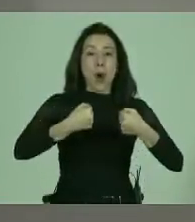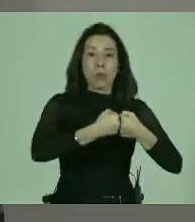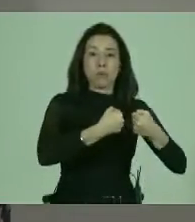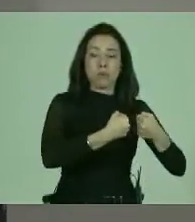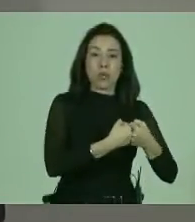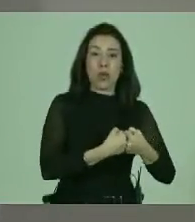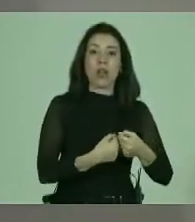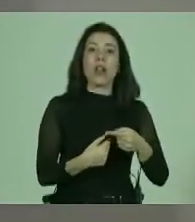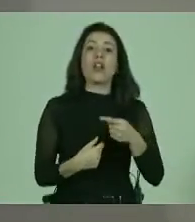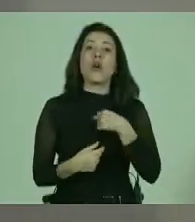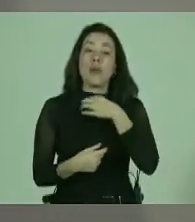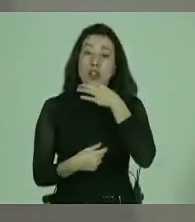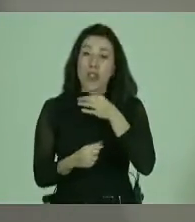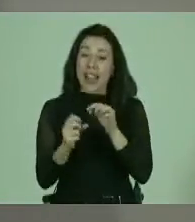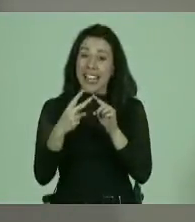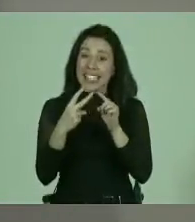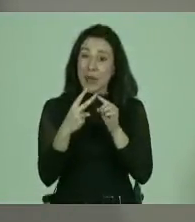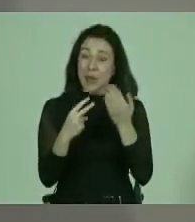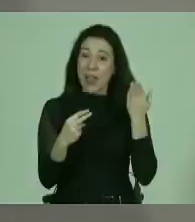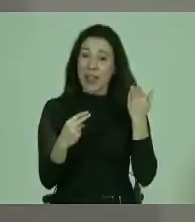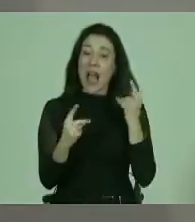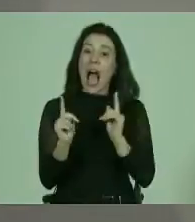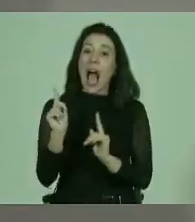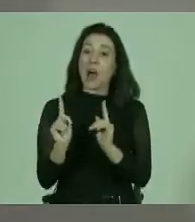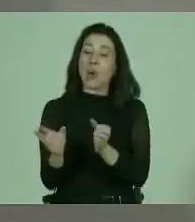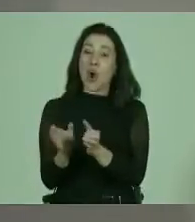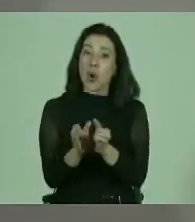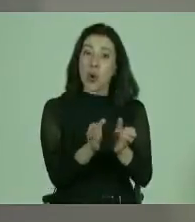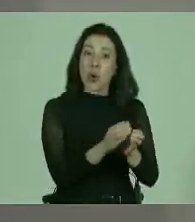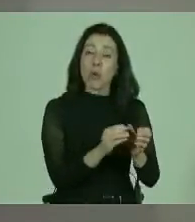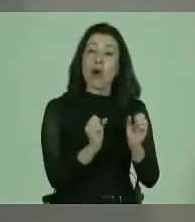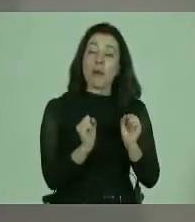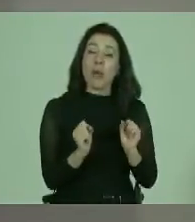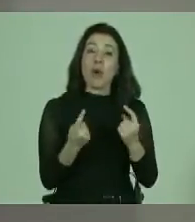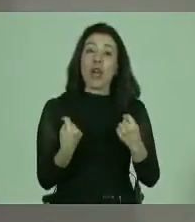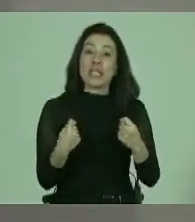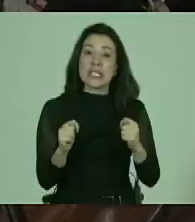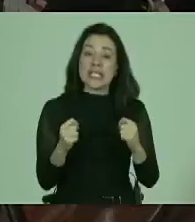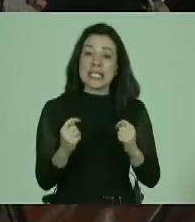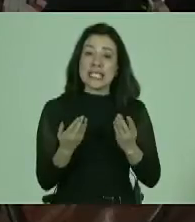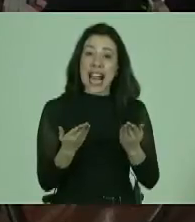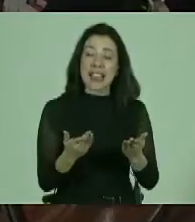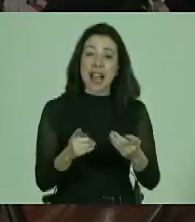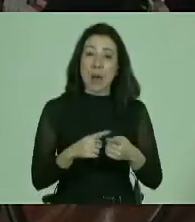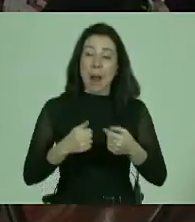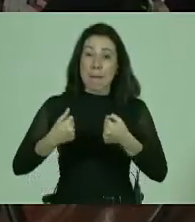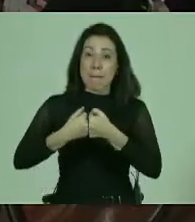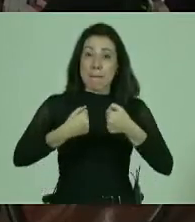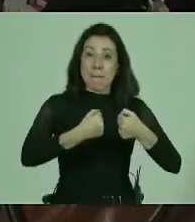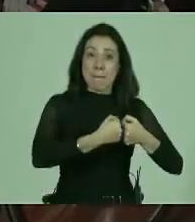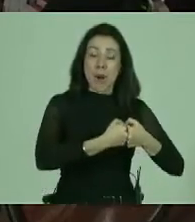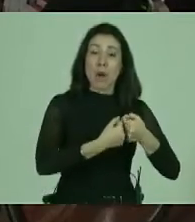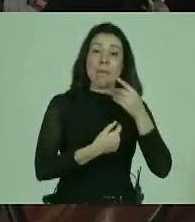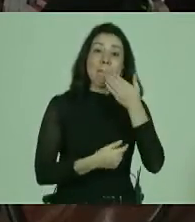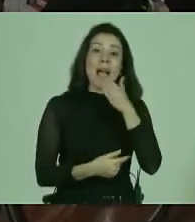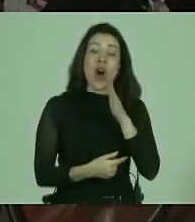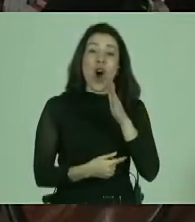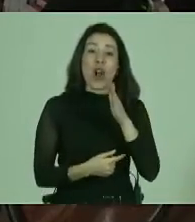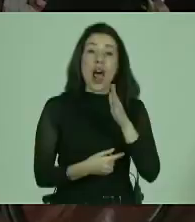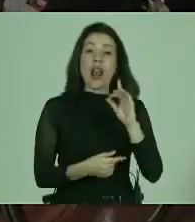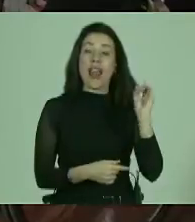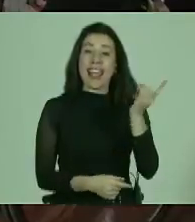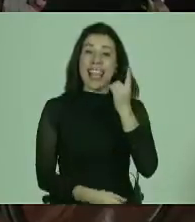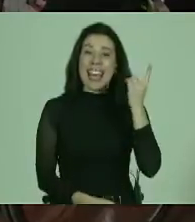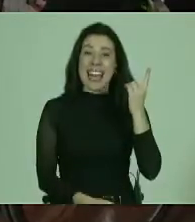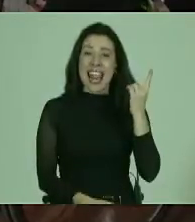como dije en la segunda parte hay algunos grupos que podemos tratar en bloque para mejorar la condición general